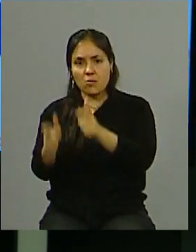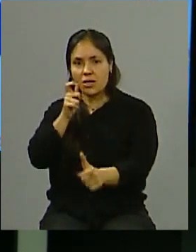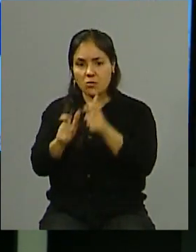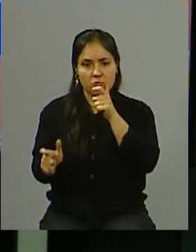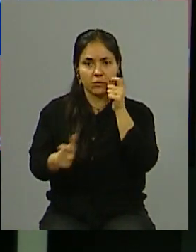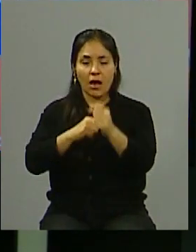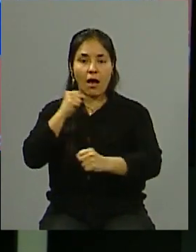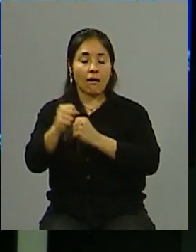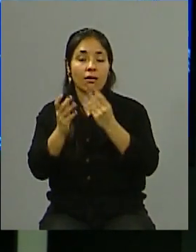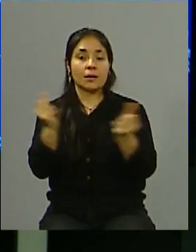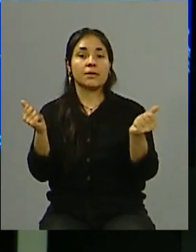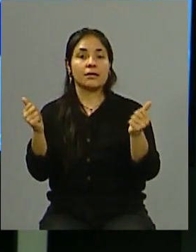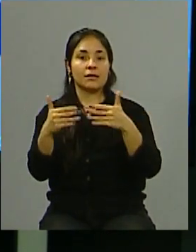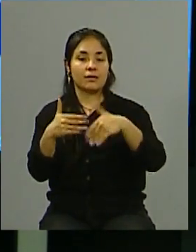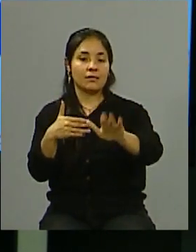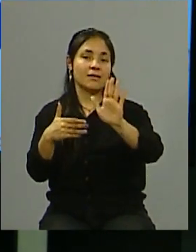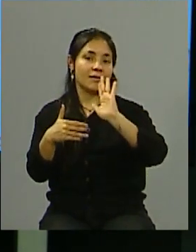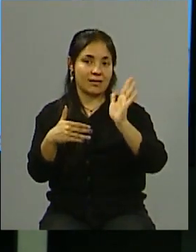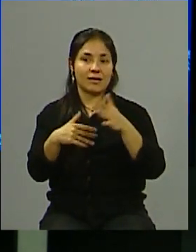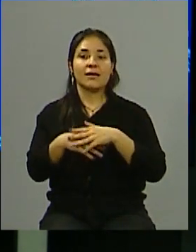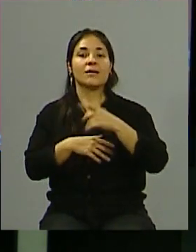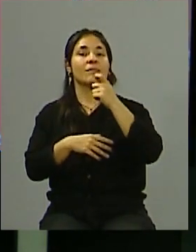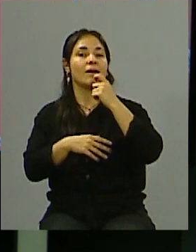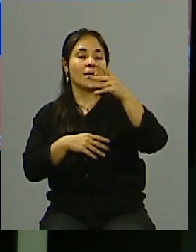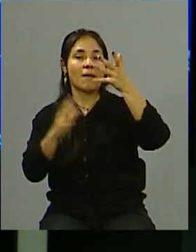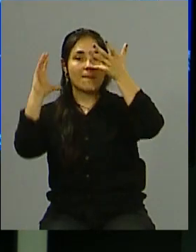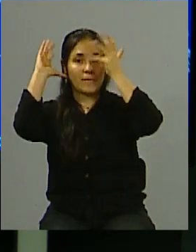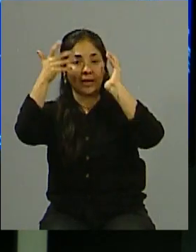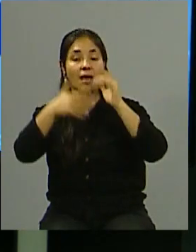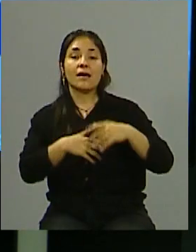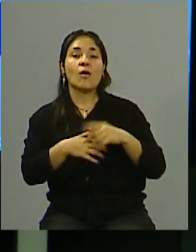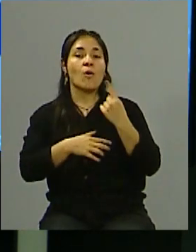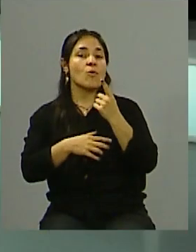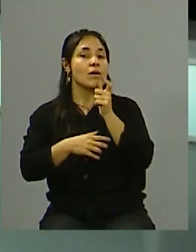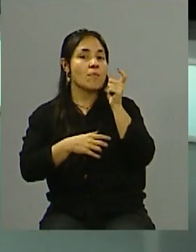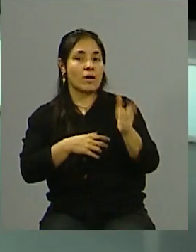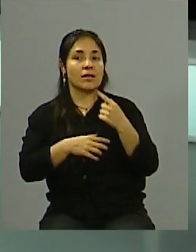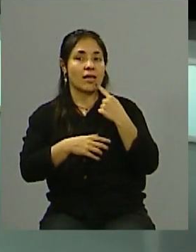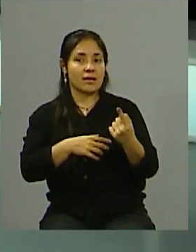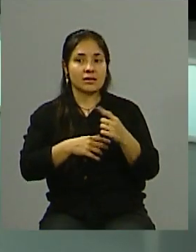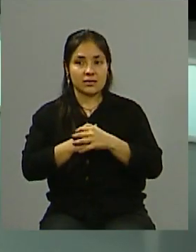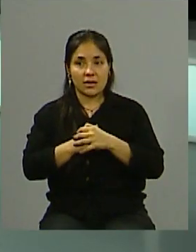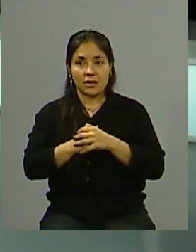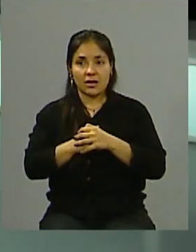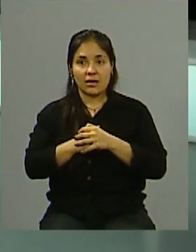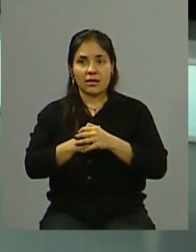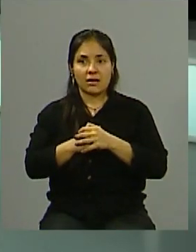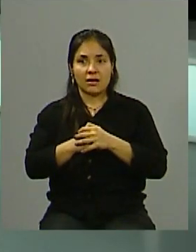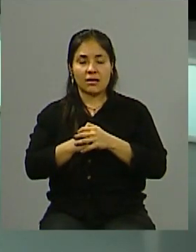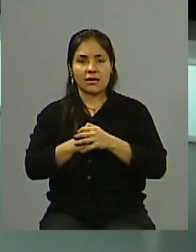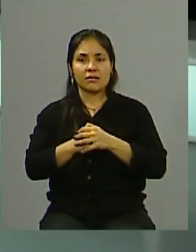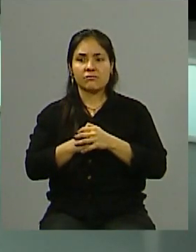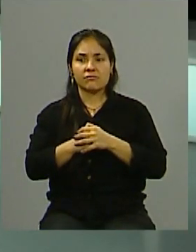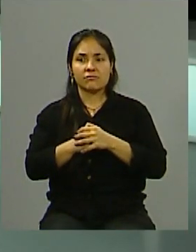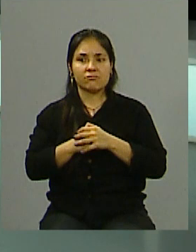Milei, muy interesantes, que yo no he escuchado tampoco su propuesta, es qué van a hacer con las LELIQs. Que ahí